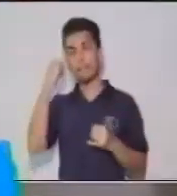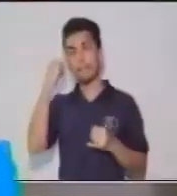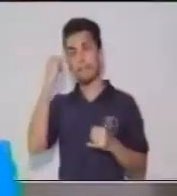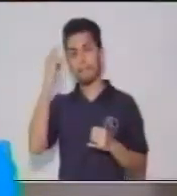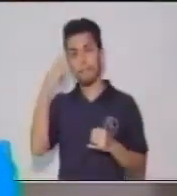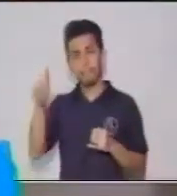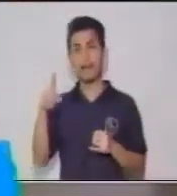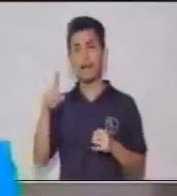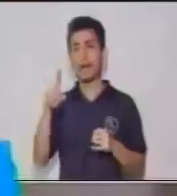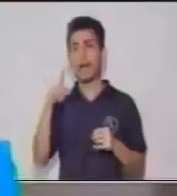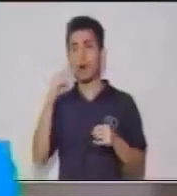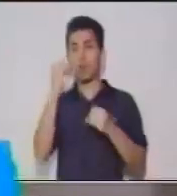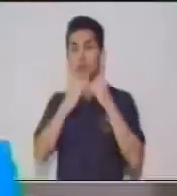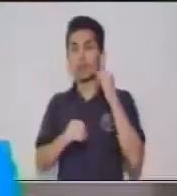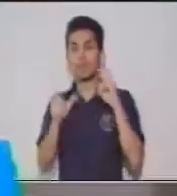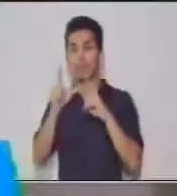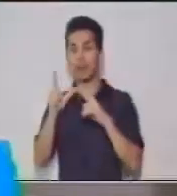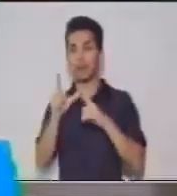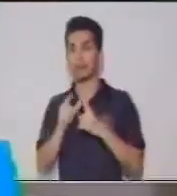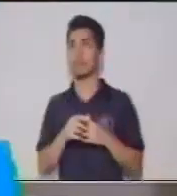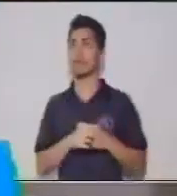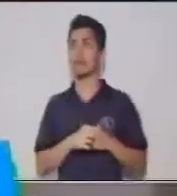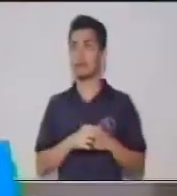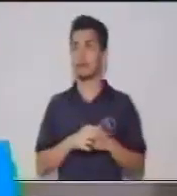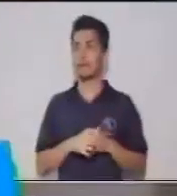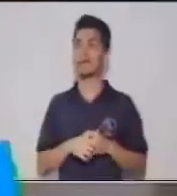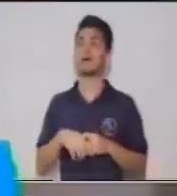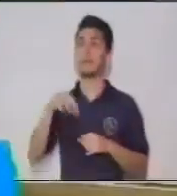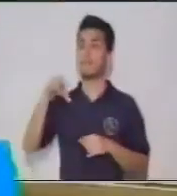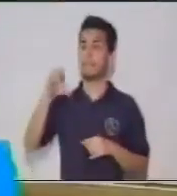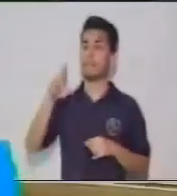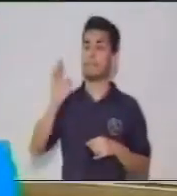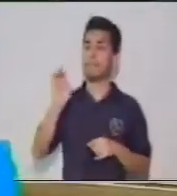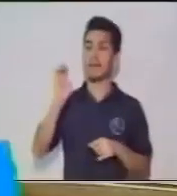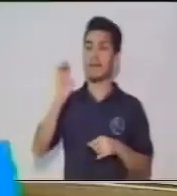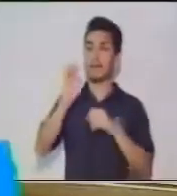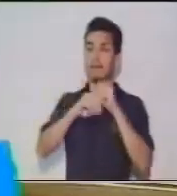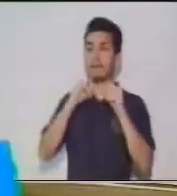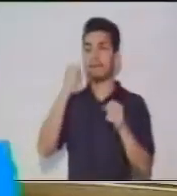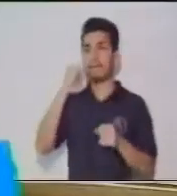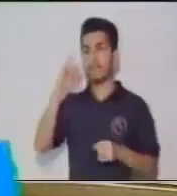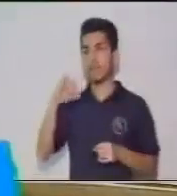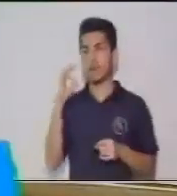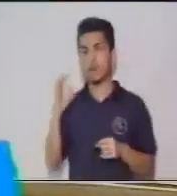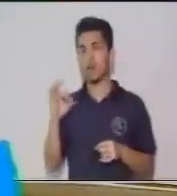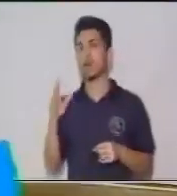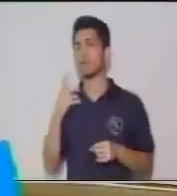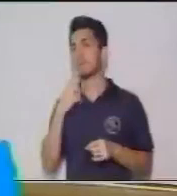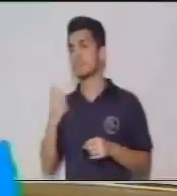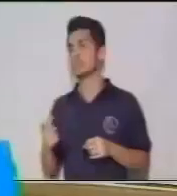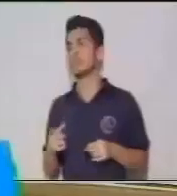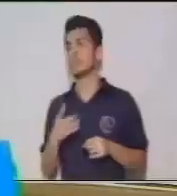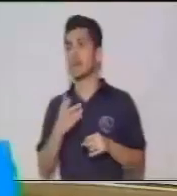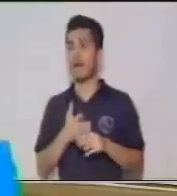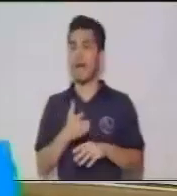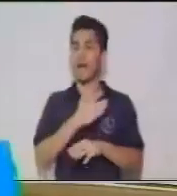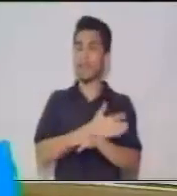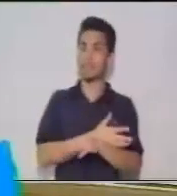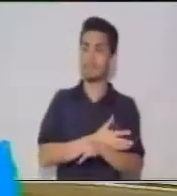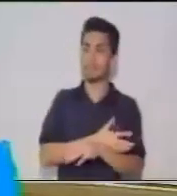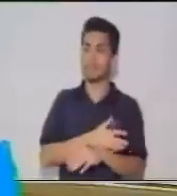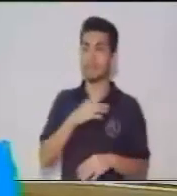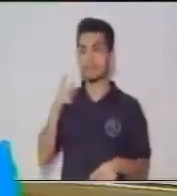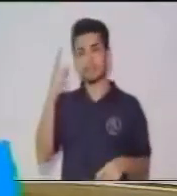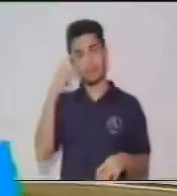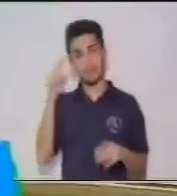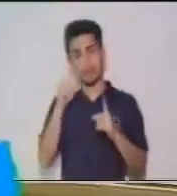mi última letra. Y el prefijo que nos indica que es antes de